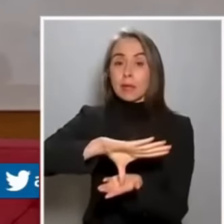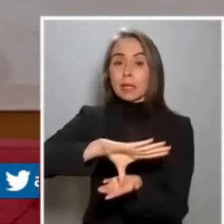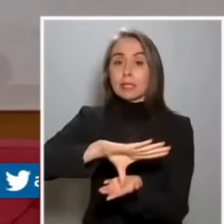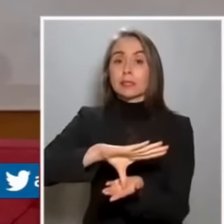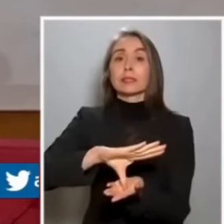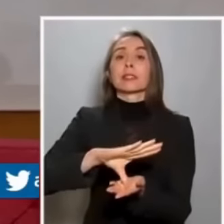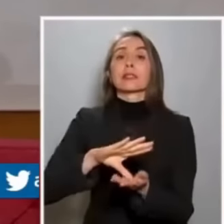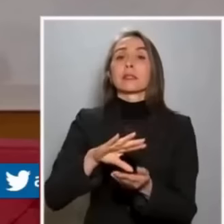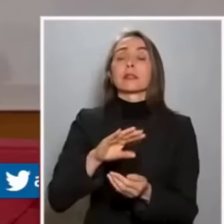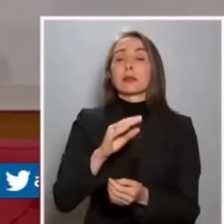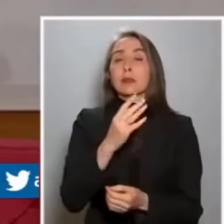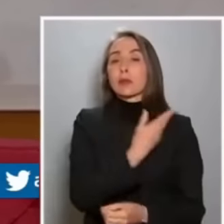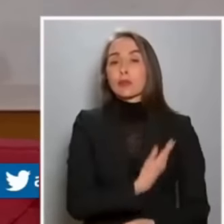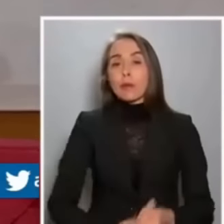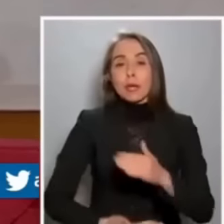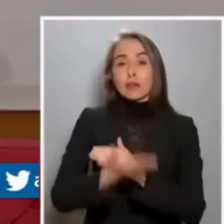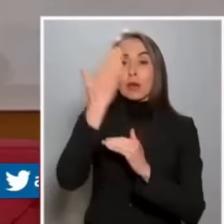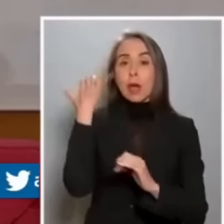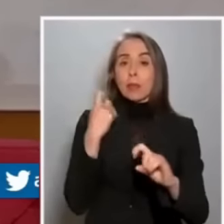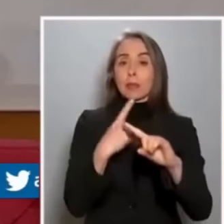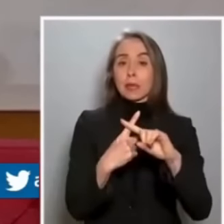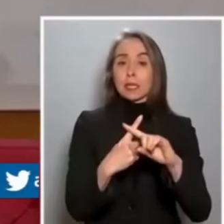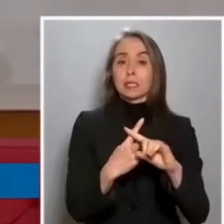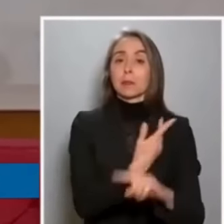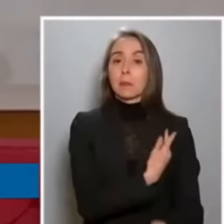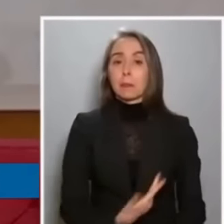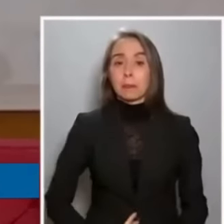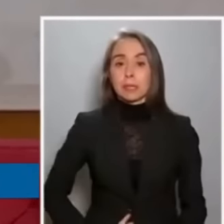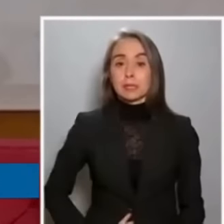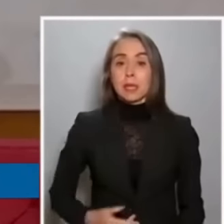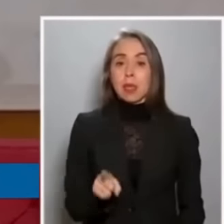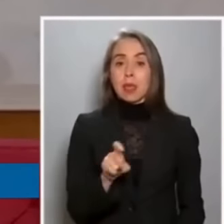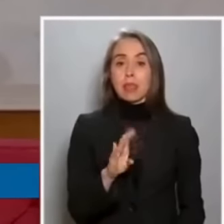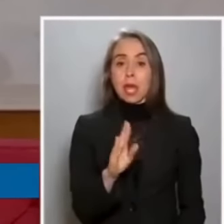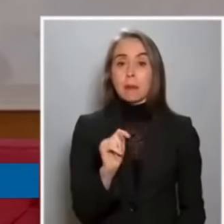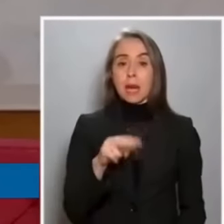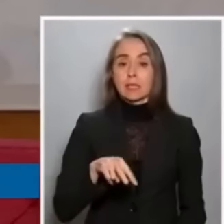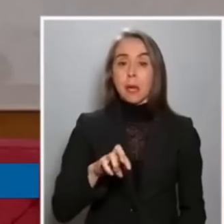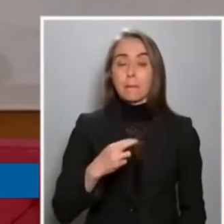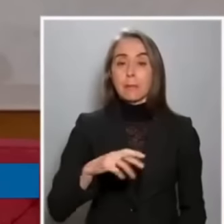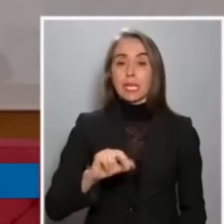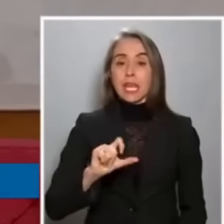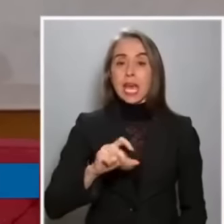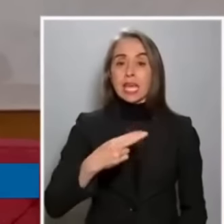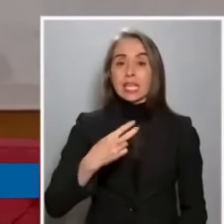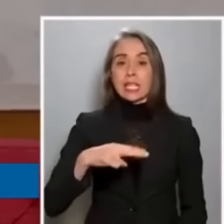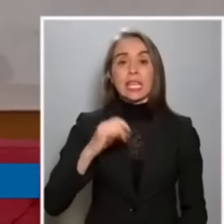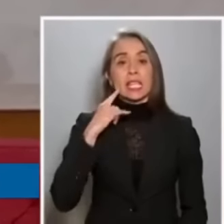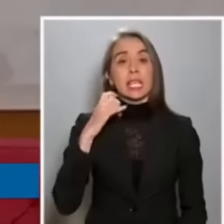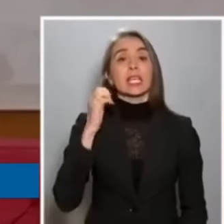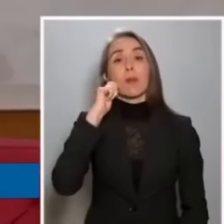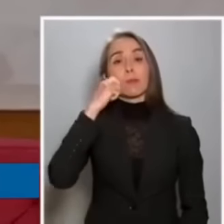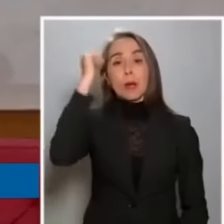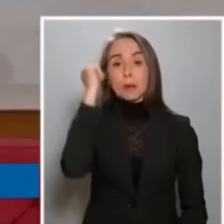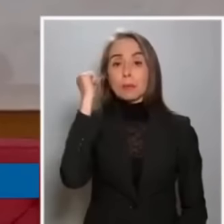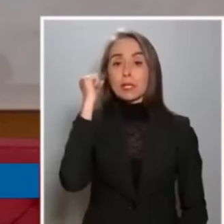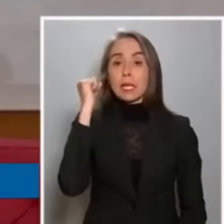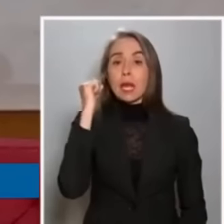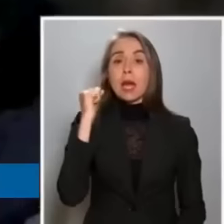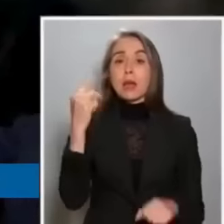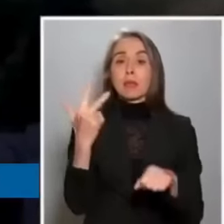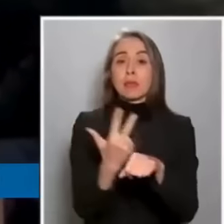periodo presidencial pasado, el expresidente Sebastián Piñera Echeñique, fallecido trágicamente este